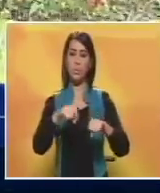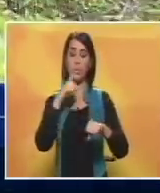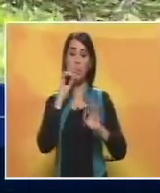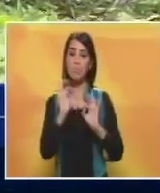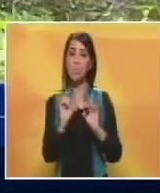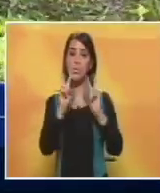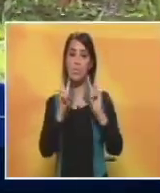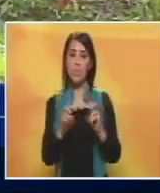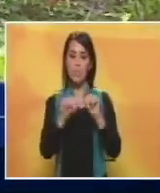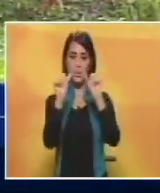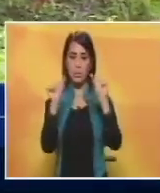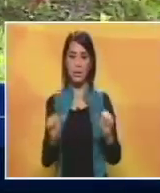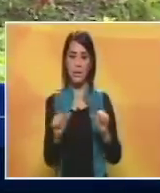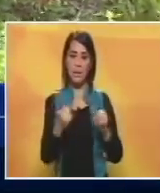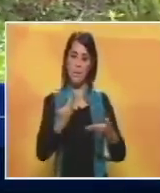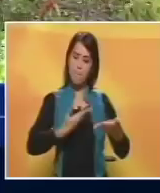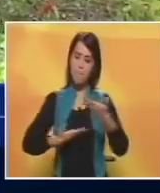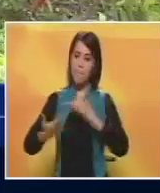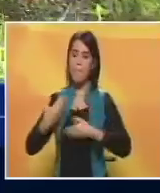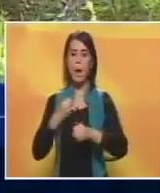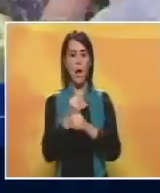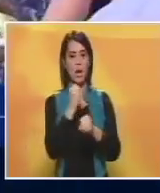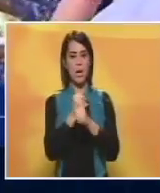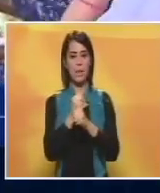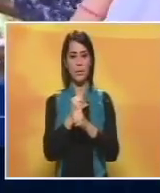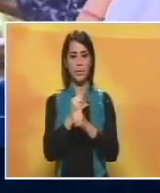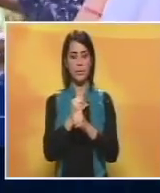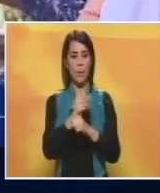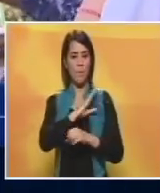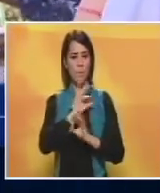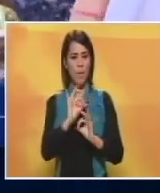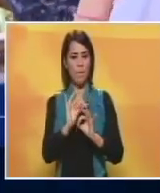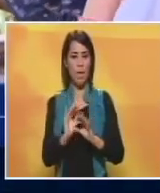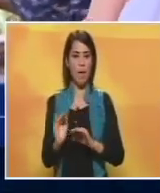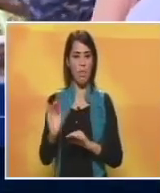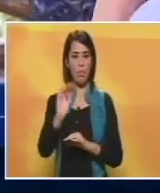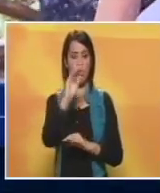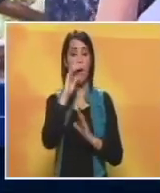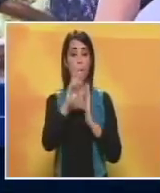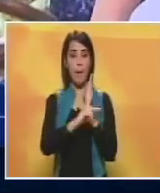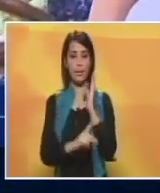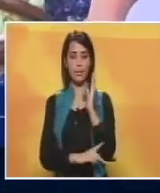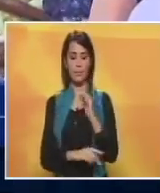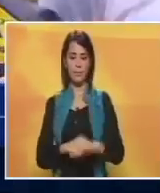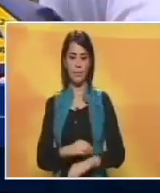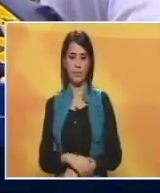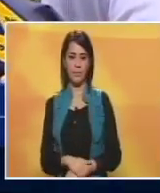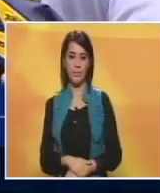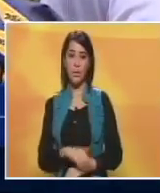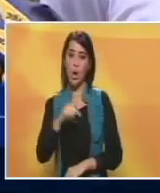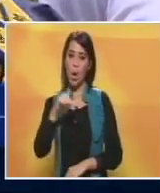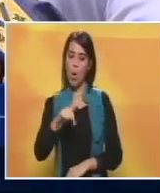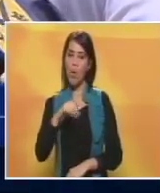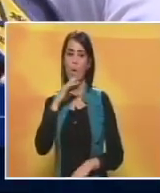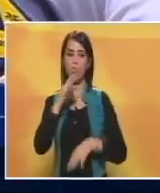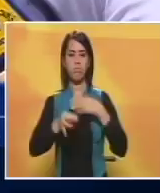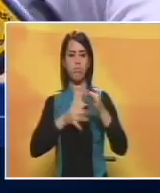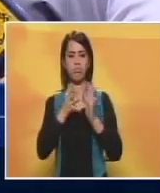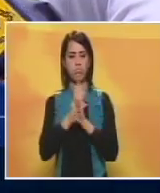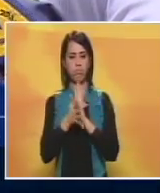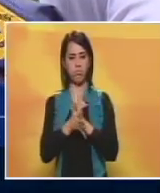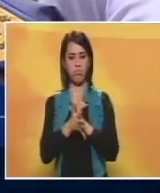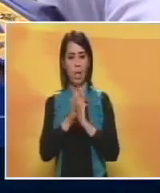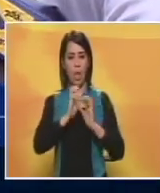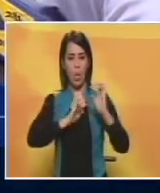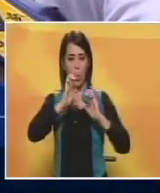nuevo sistema de relación para trabajar en la topografía propia del Parque Nacional Guaraíra Repano. Hoy podemos decirles que en esta